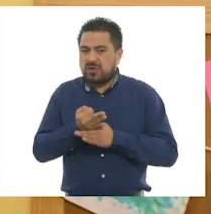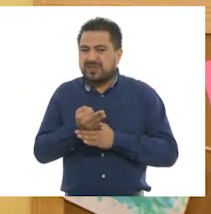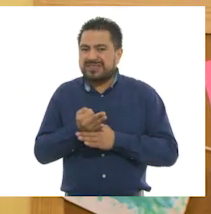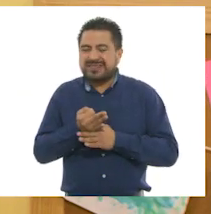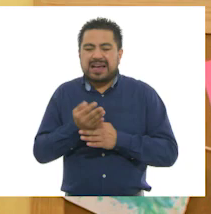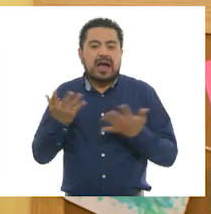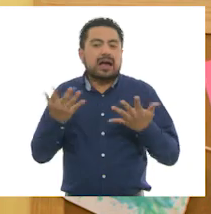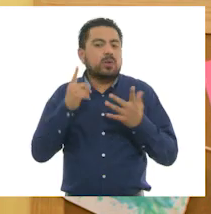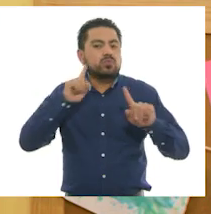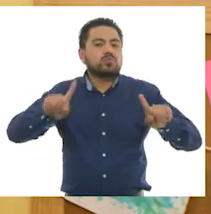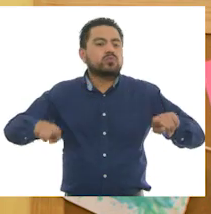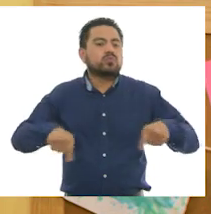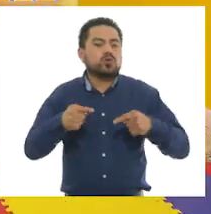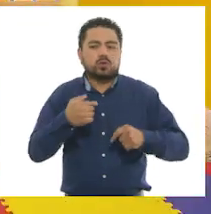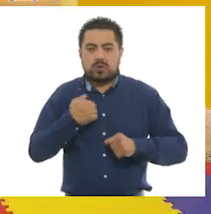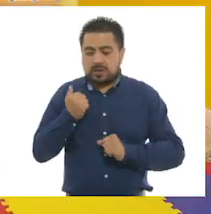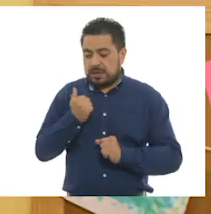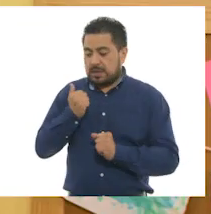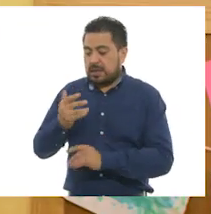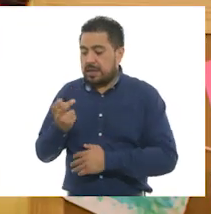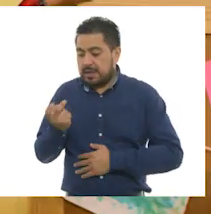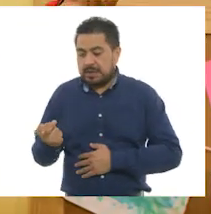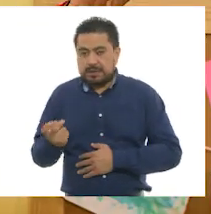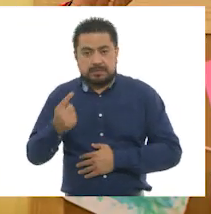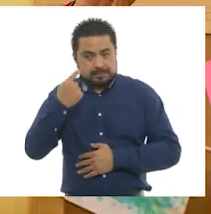hacer música y te traje esto.